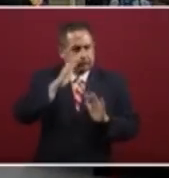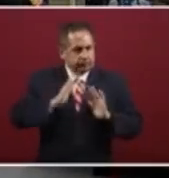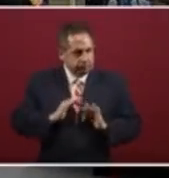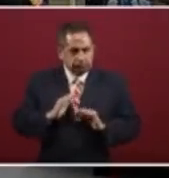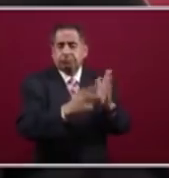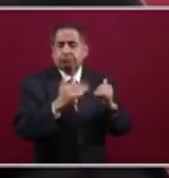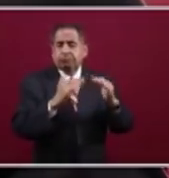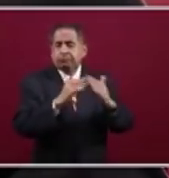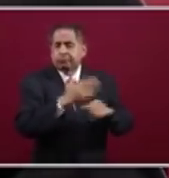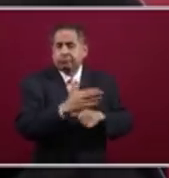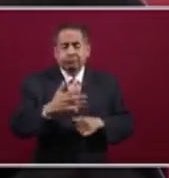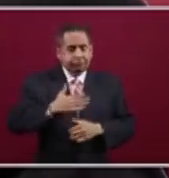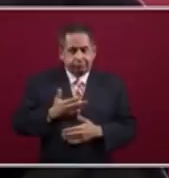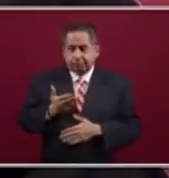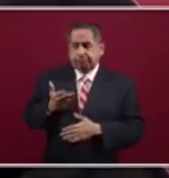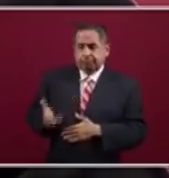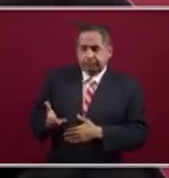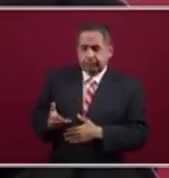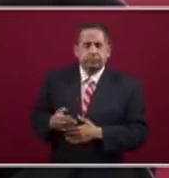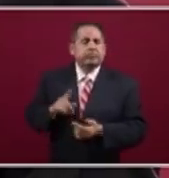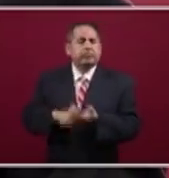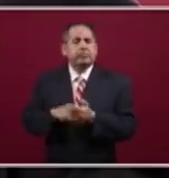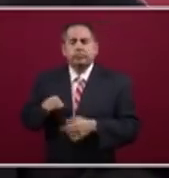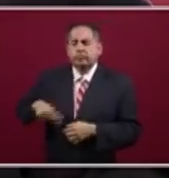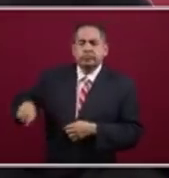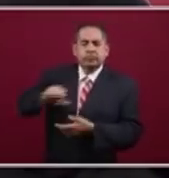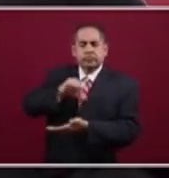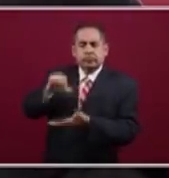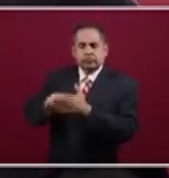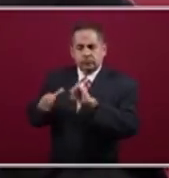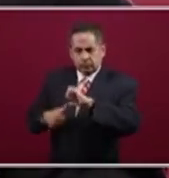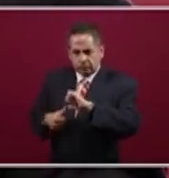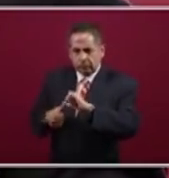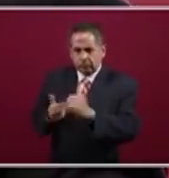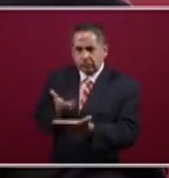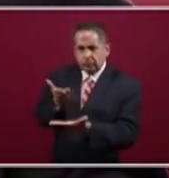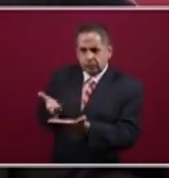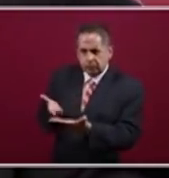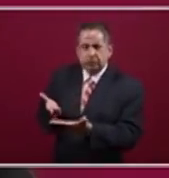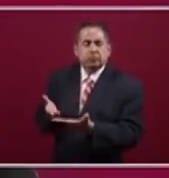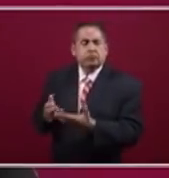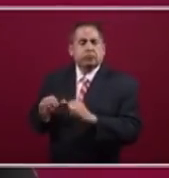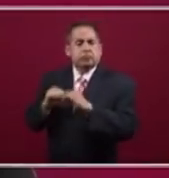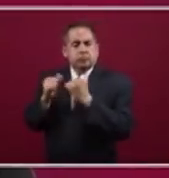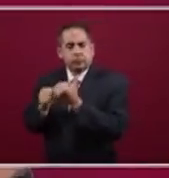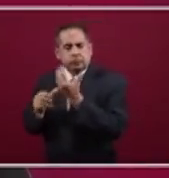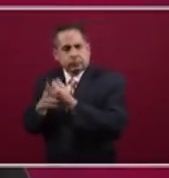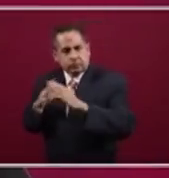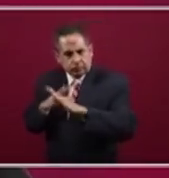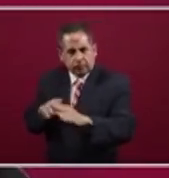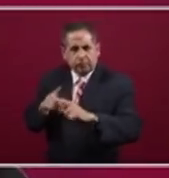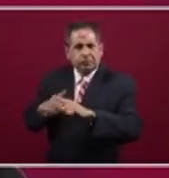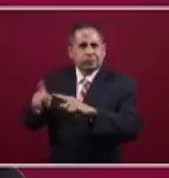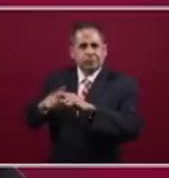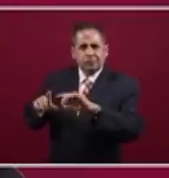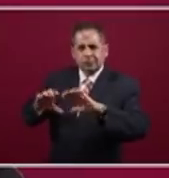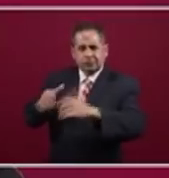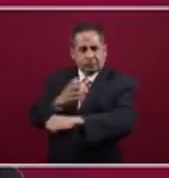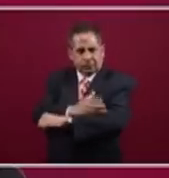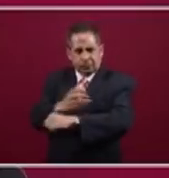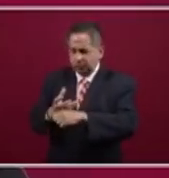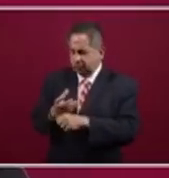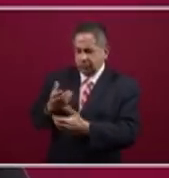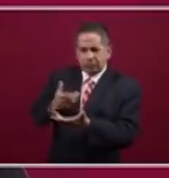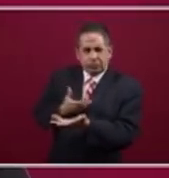regional vamos a pedirle a los colegas de centroamérica a las organizaciones migrantes a todas las compañías y compañeros que